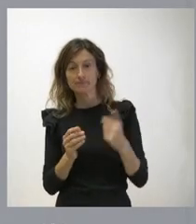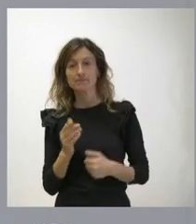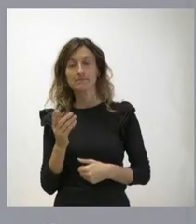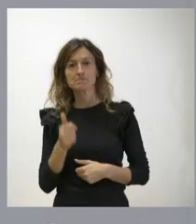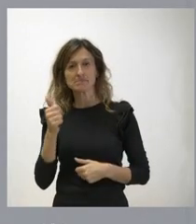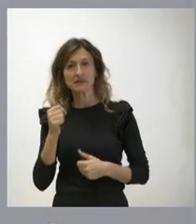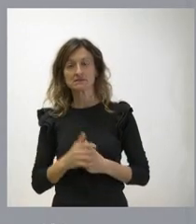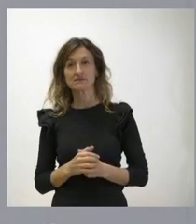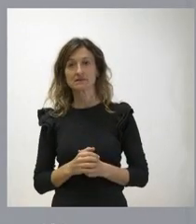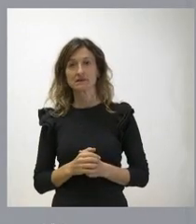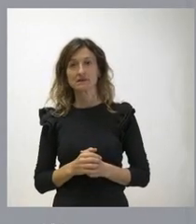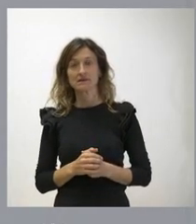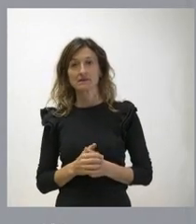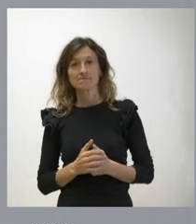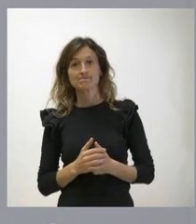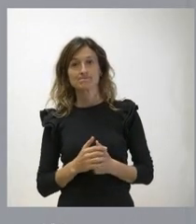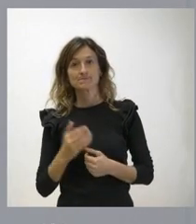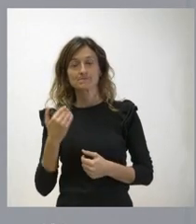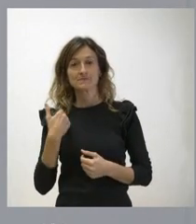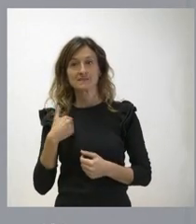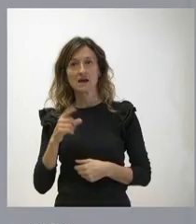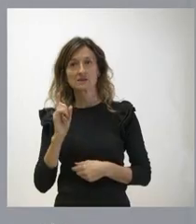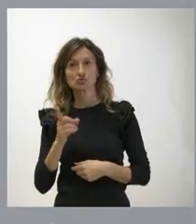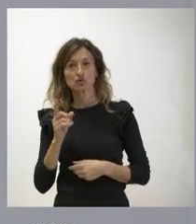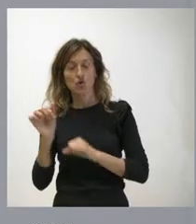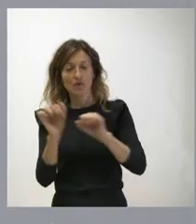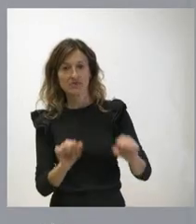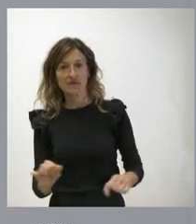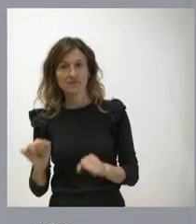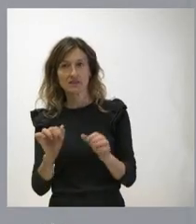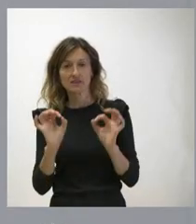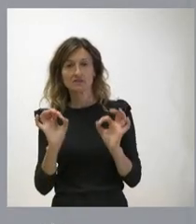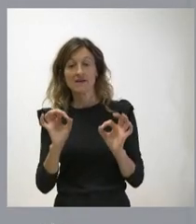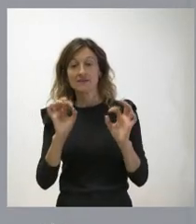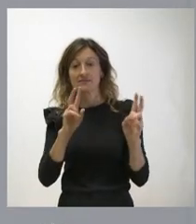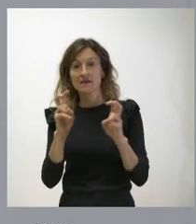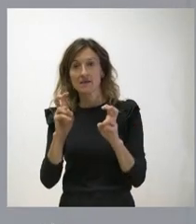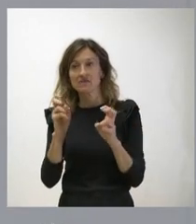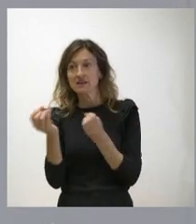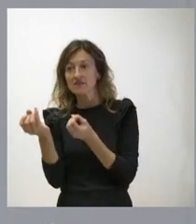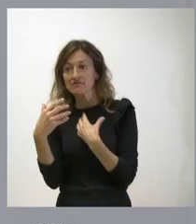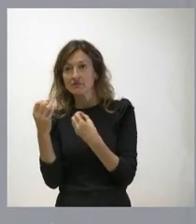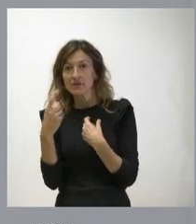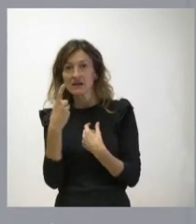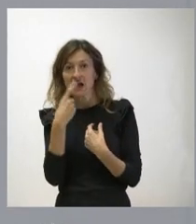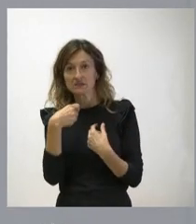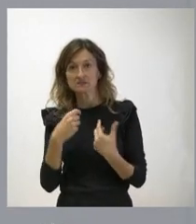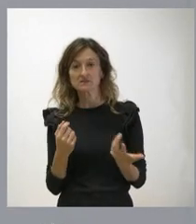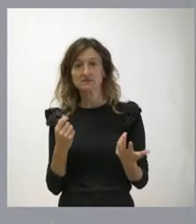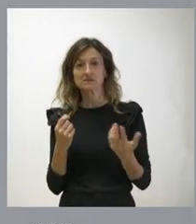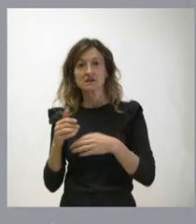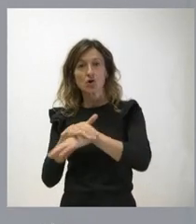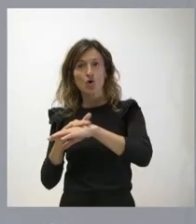mesa y de la conferencia de presidentes y ya no solamente es que nosotros defendemos esos temas es que vemos una falta de información muy importante del gobierno de lo que está